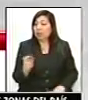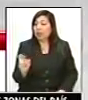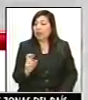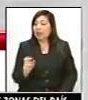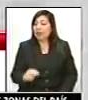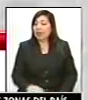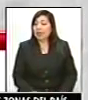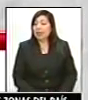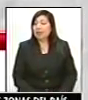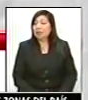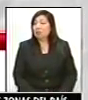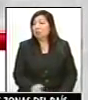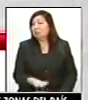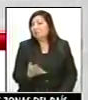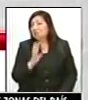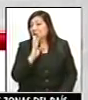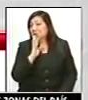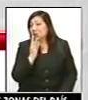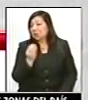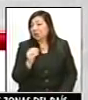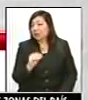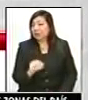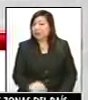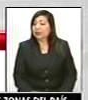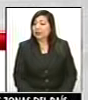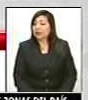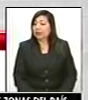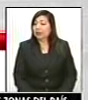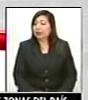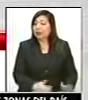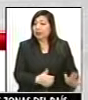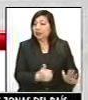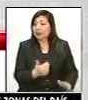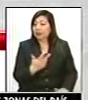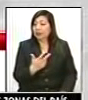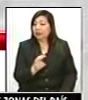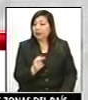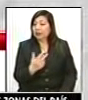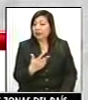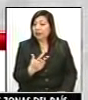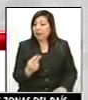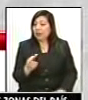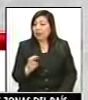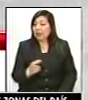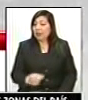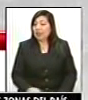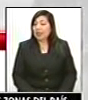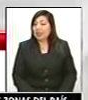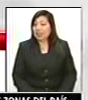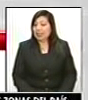1.242.875.000 dólares. Estamos hablando de un incremento aproximado de 635 millones de dólares.